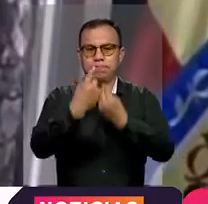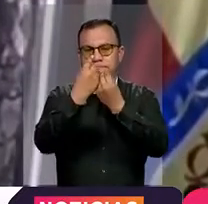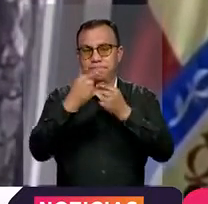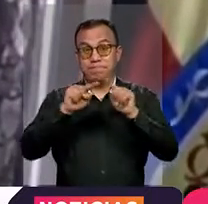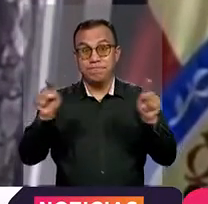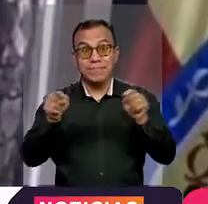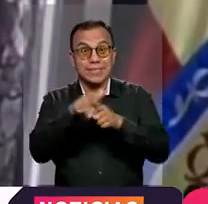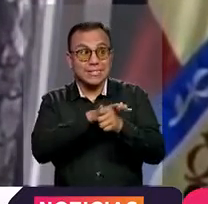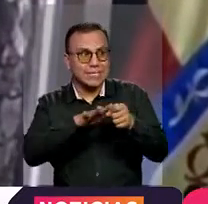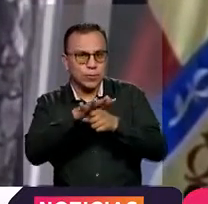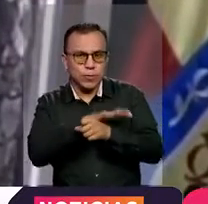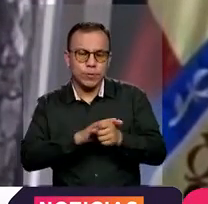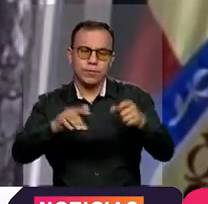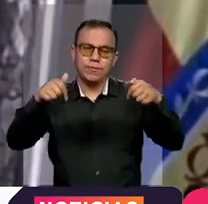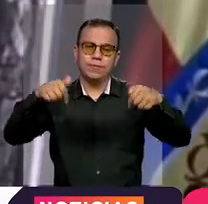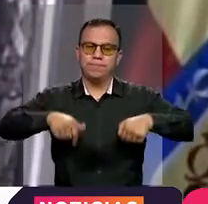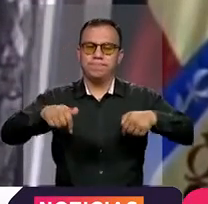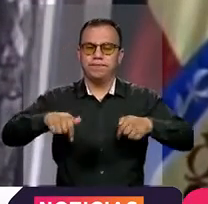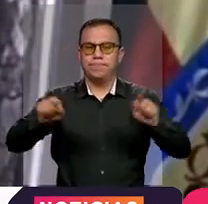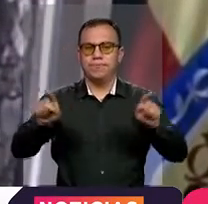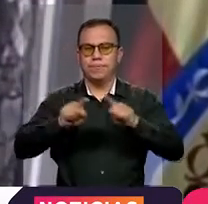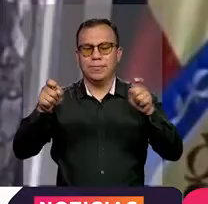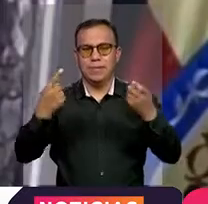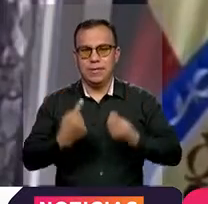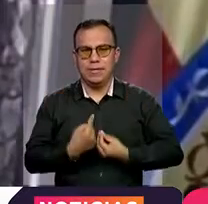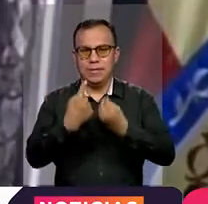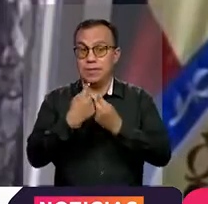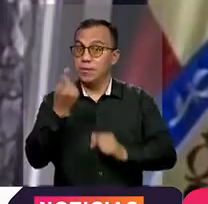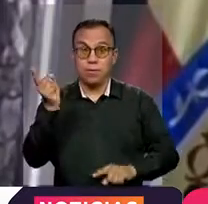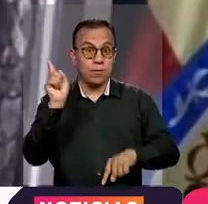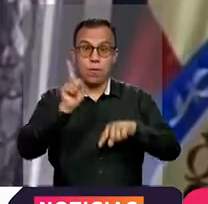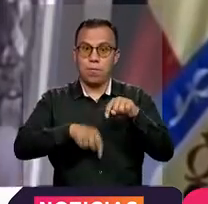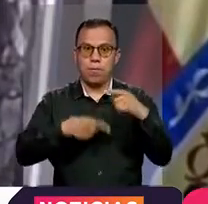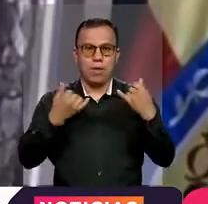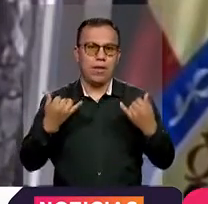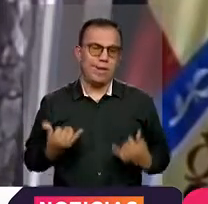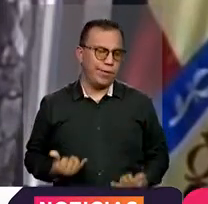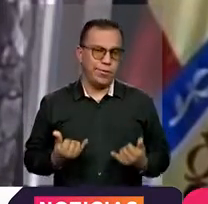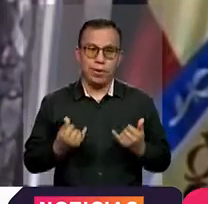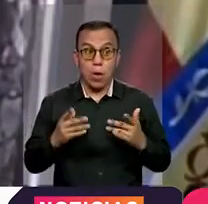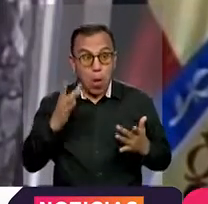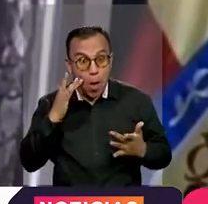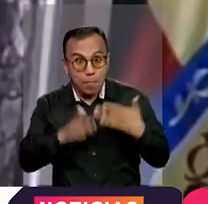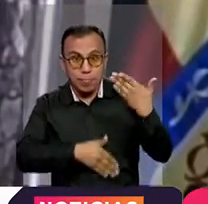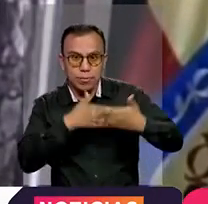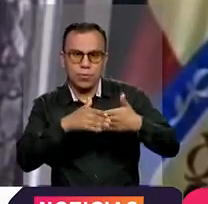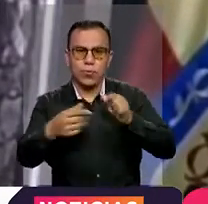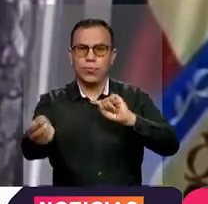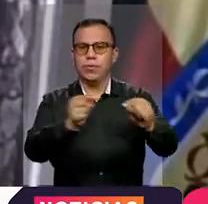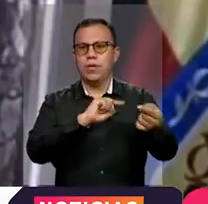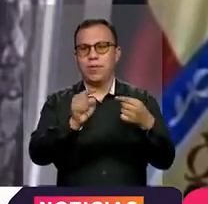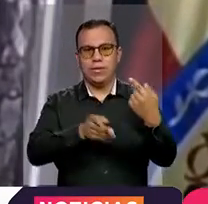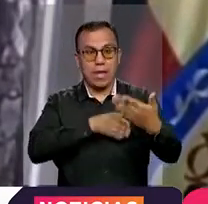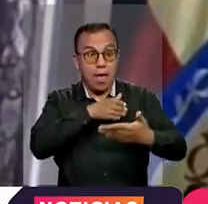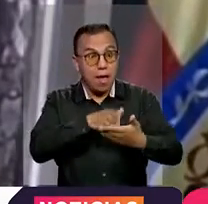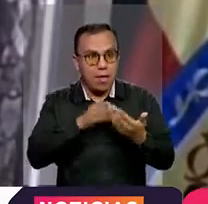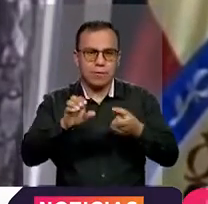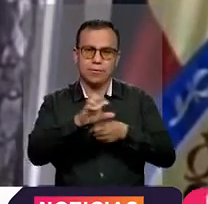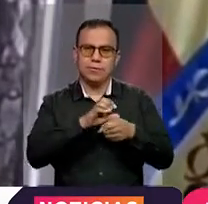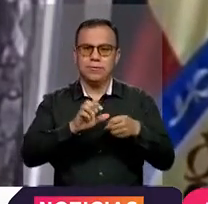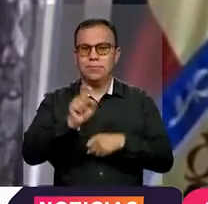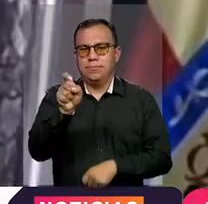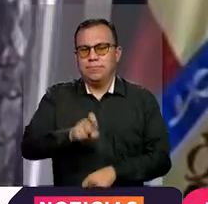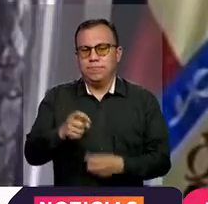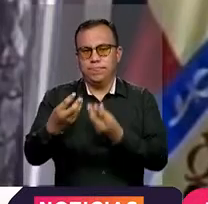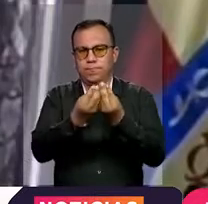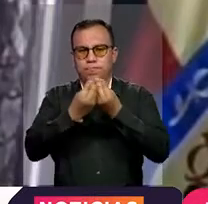esta situación política no puede impedir un debate de ciudad que debe dar